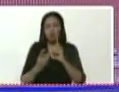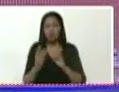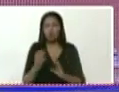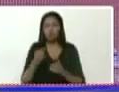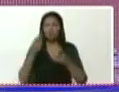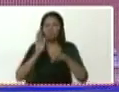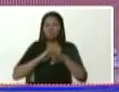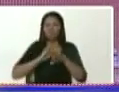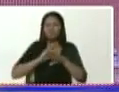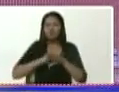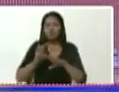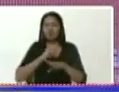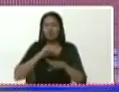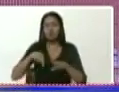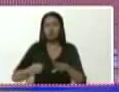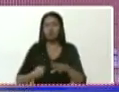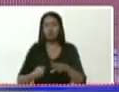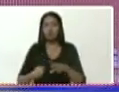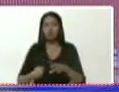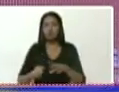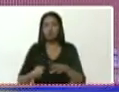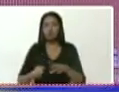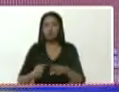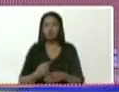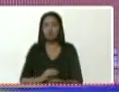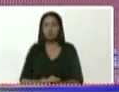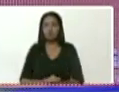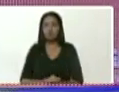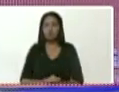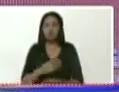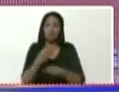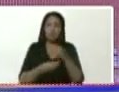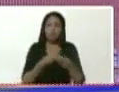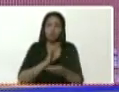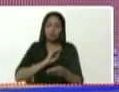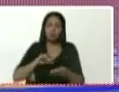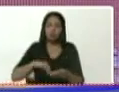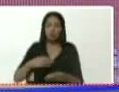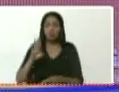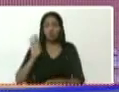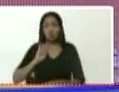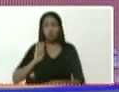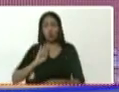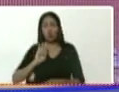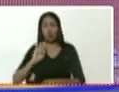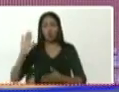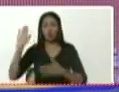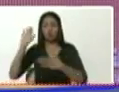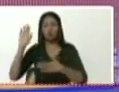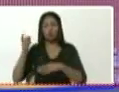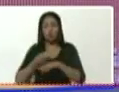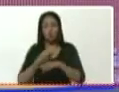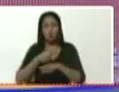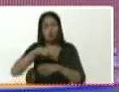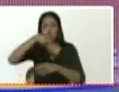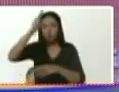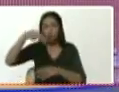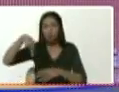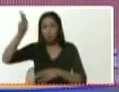Porque nosotros hemos hecho compromisos con el gobierno de